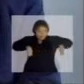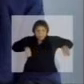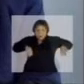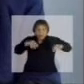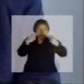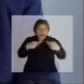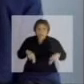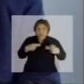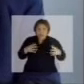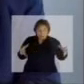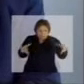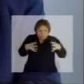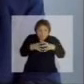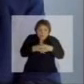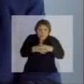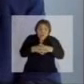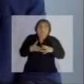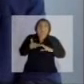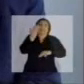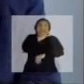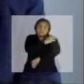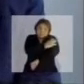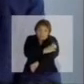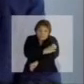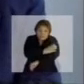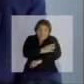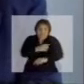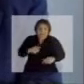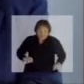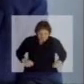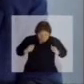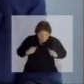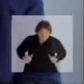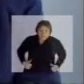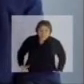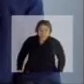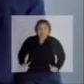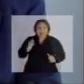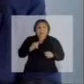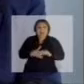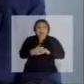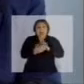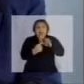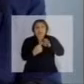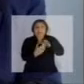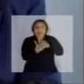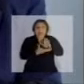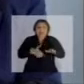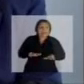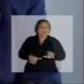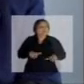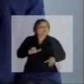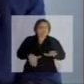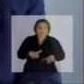Éramos más grises Más pobres Andábamos De brín Y de alpargatas Pero no había